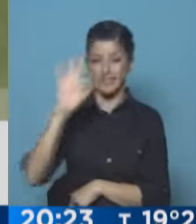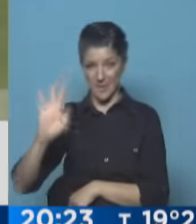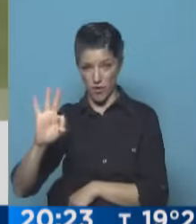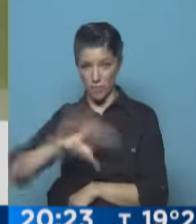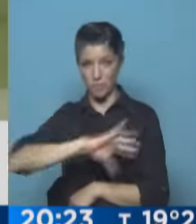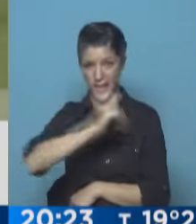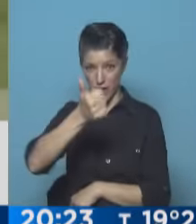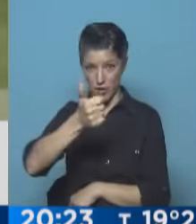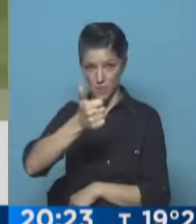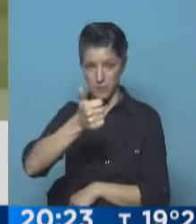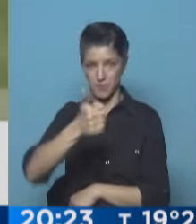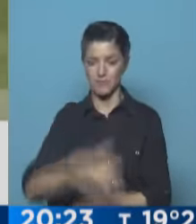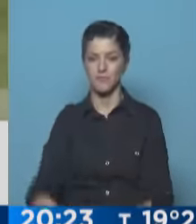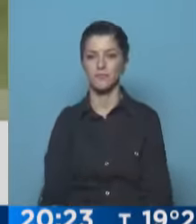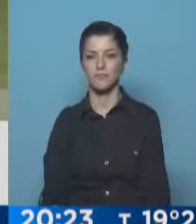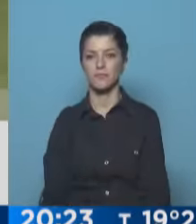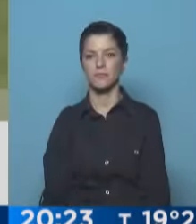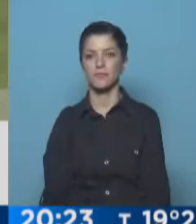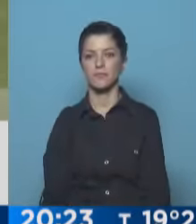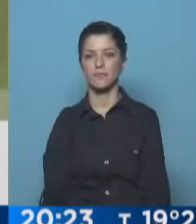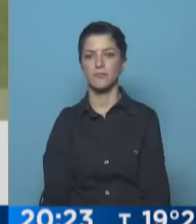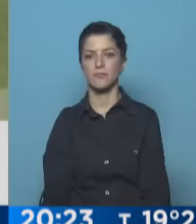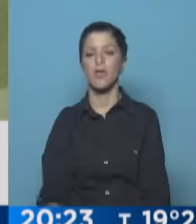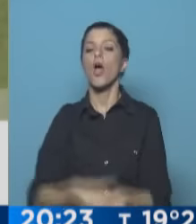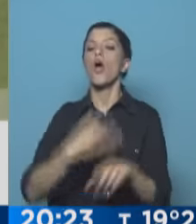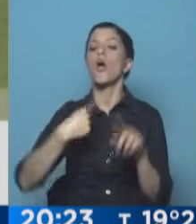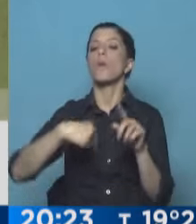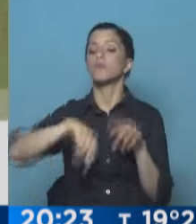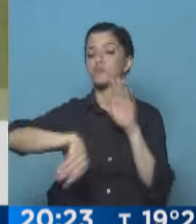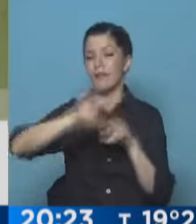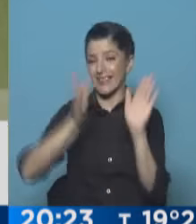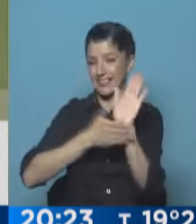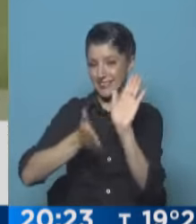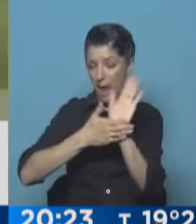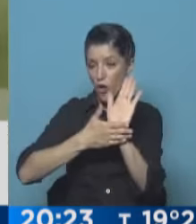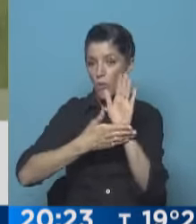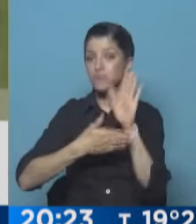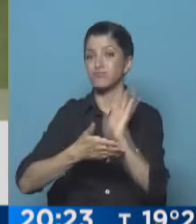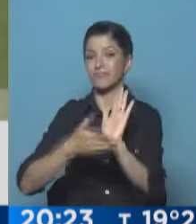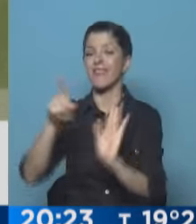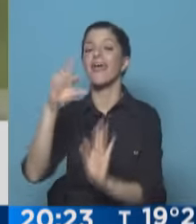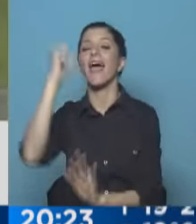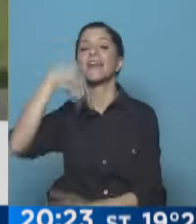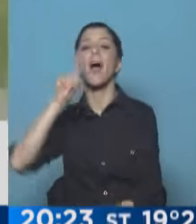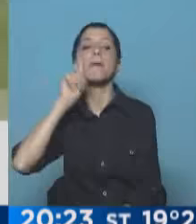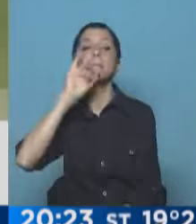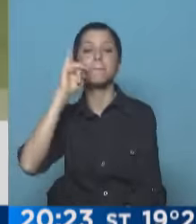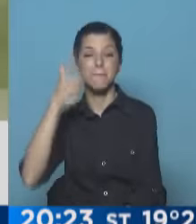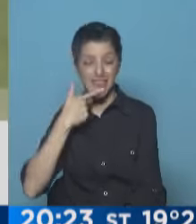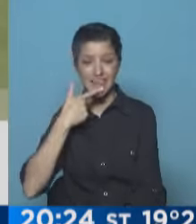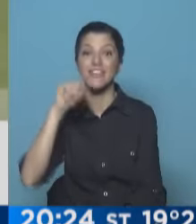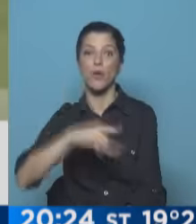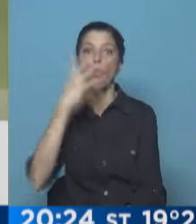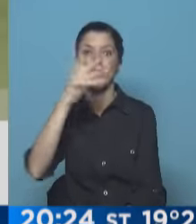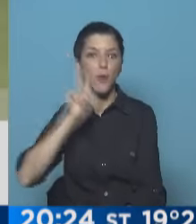esta última jornada, con un taco de Ramis y, por supuesto, el corazón de 4.500